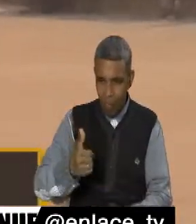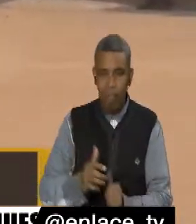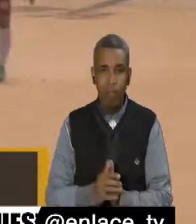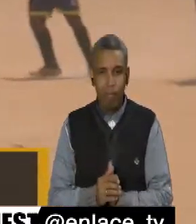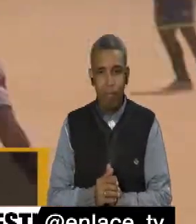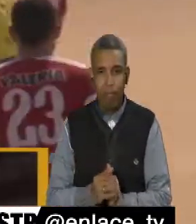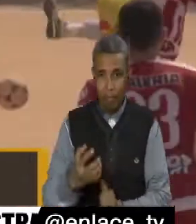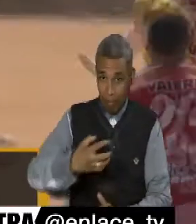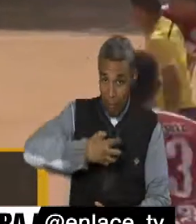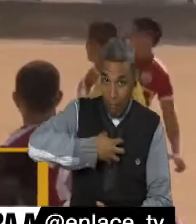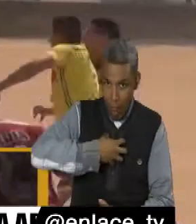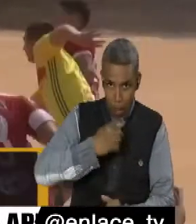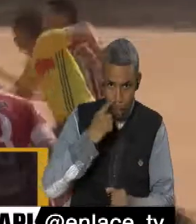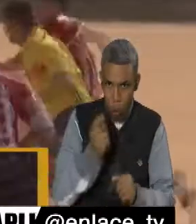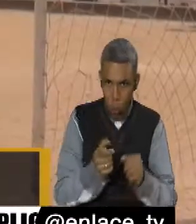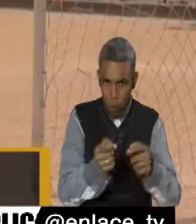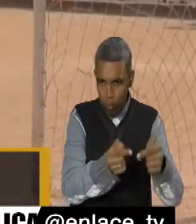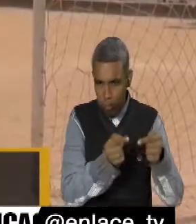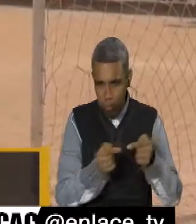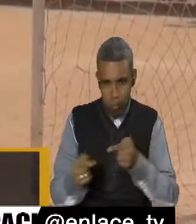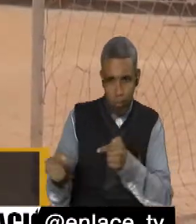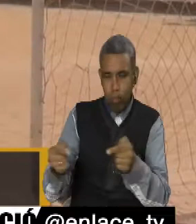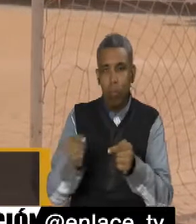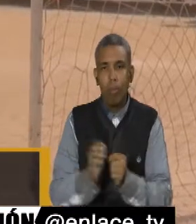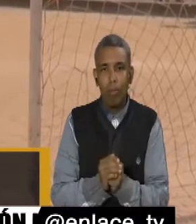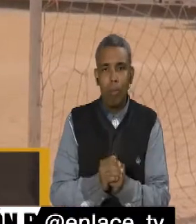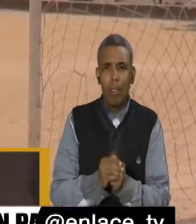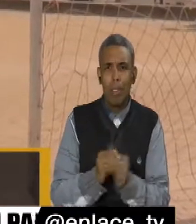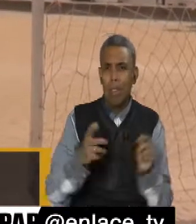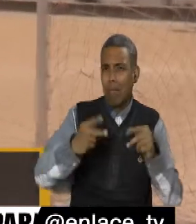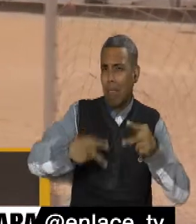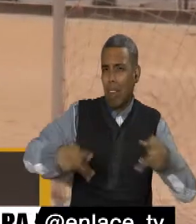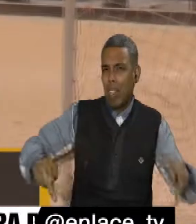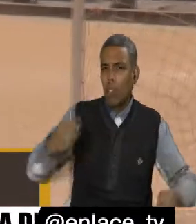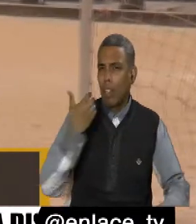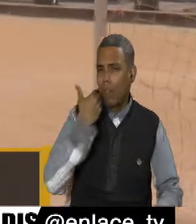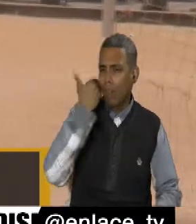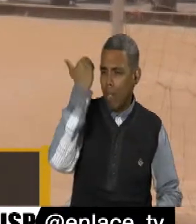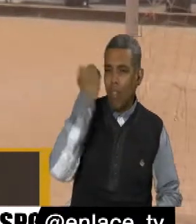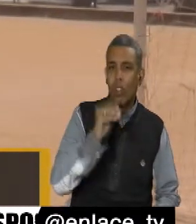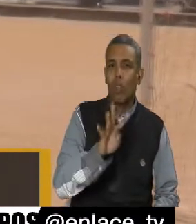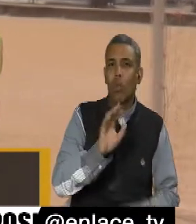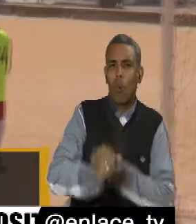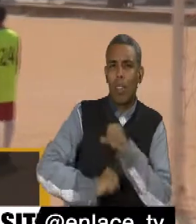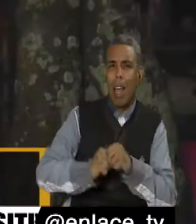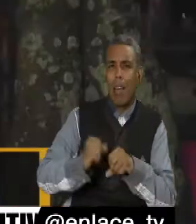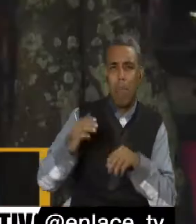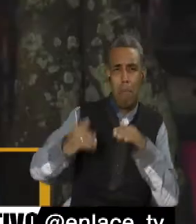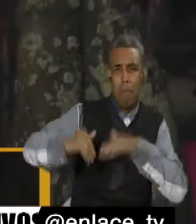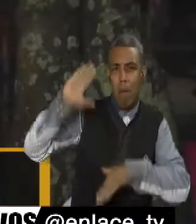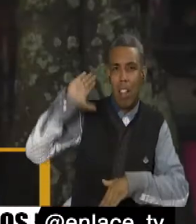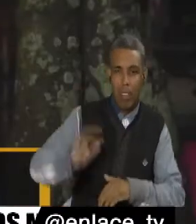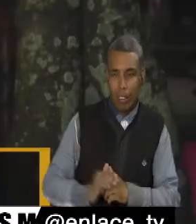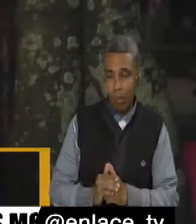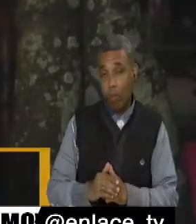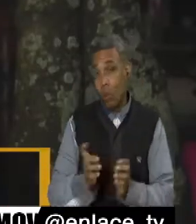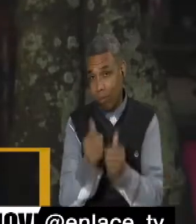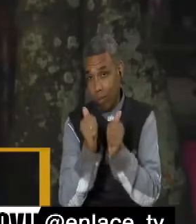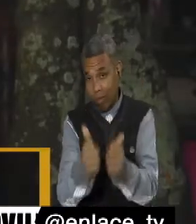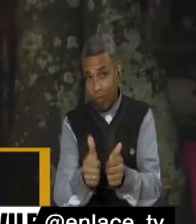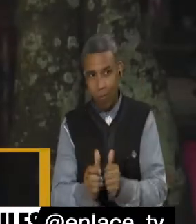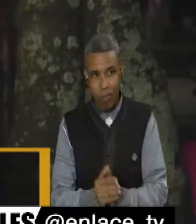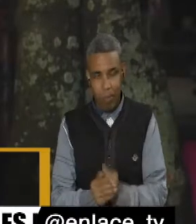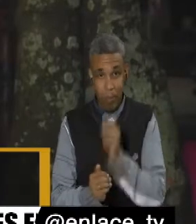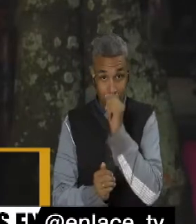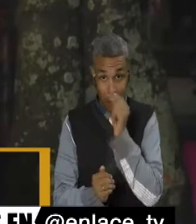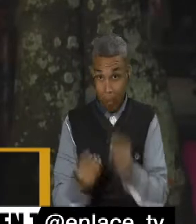se ha convertido el torneo de fútbol de veteranos mayores de 40 años que se juega en la cancha del barrio La Planada. Bueno, este torneo, lo bueno es que este